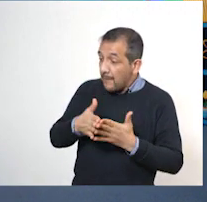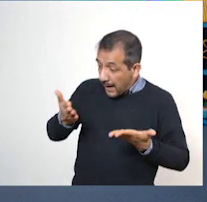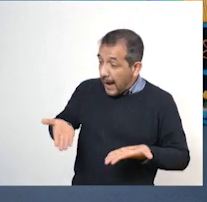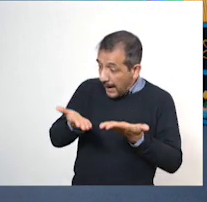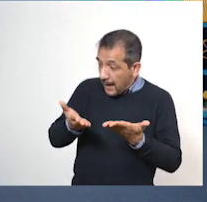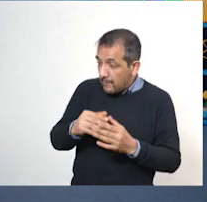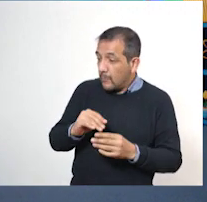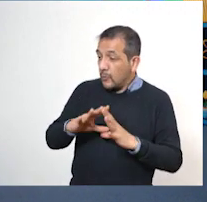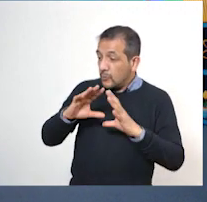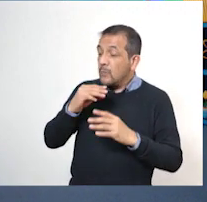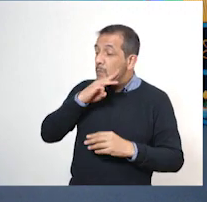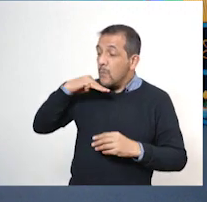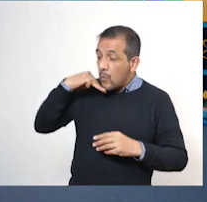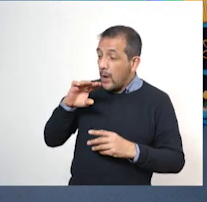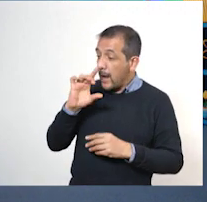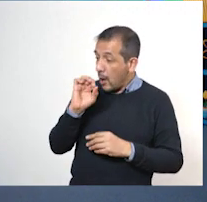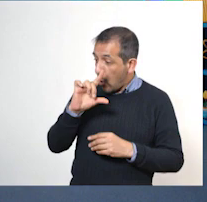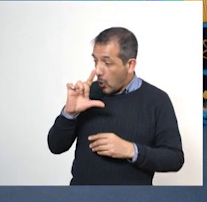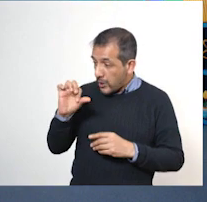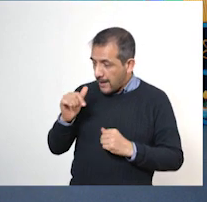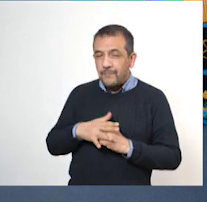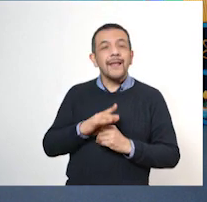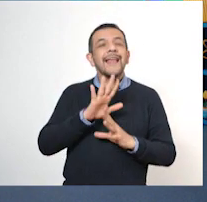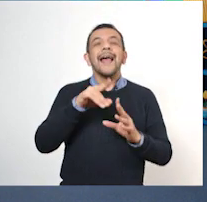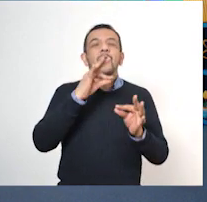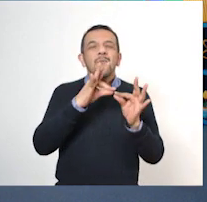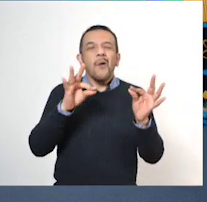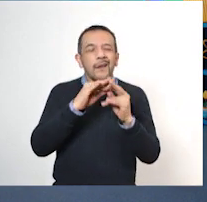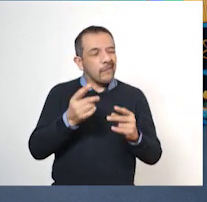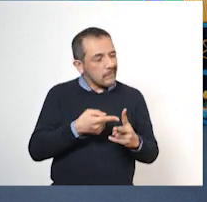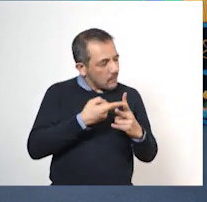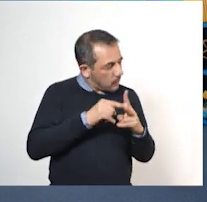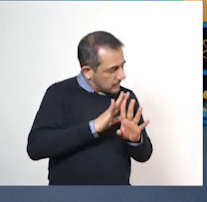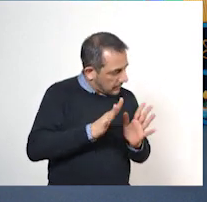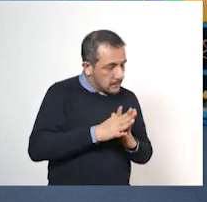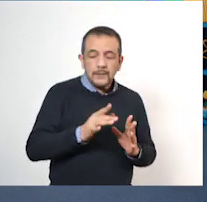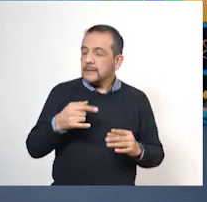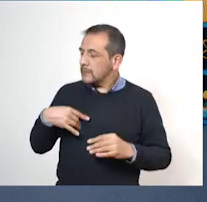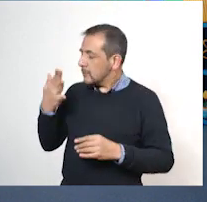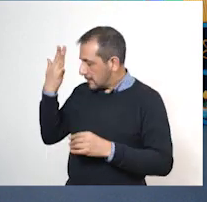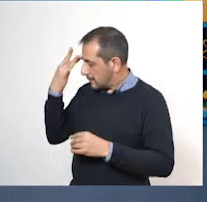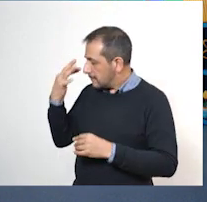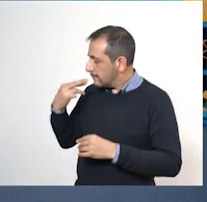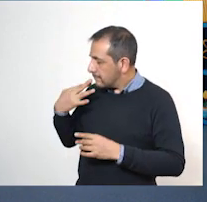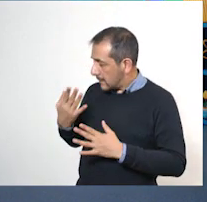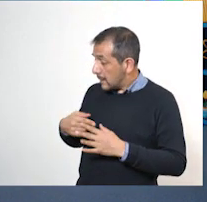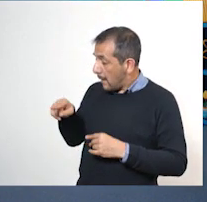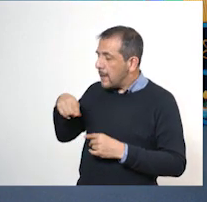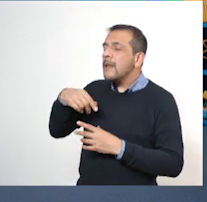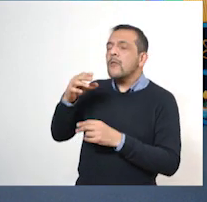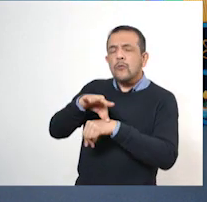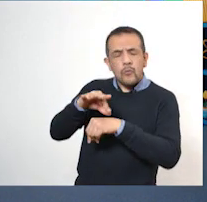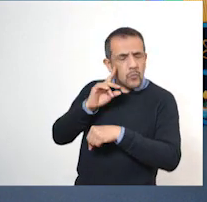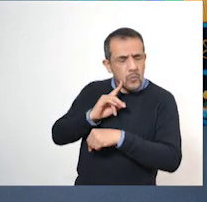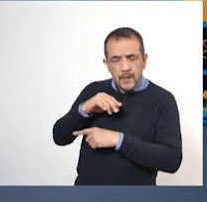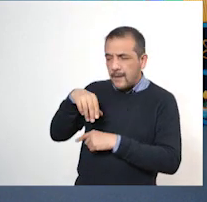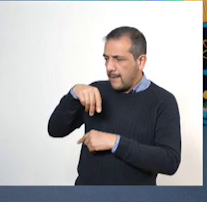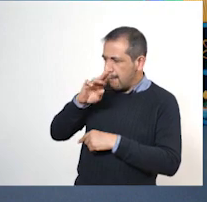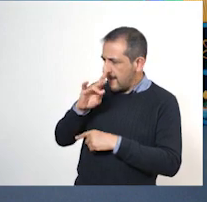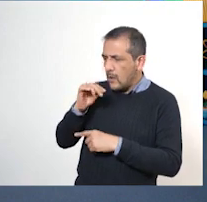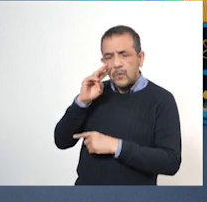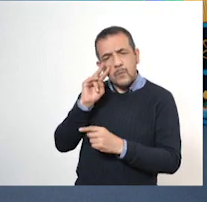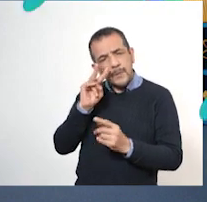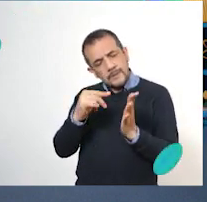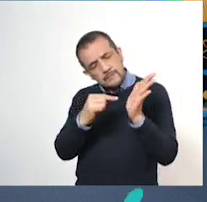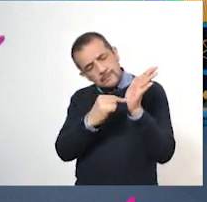hacer el sereno, que aquí lo que más importa es que ya vamos a empezar. En eso usted tiene toda la razón. A ver, dígame, doctora Keno, ¿qué es lo